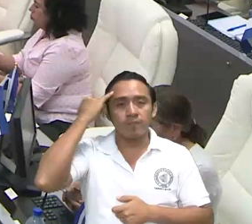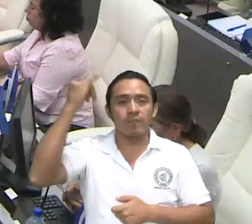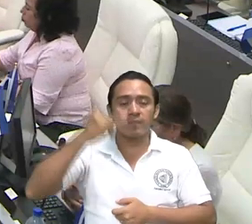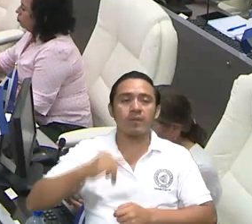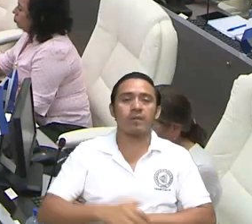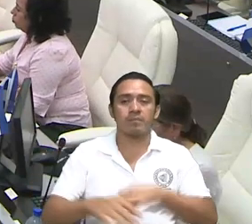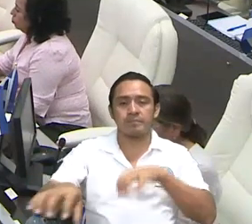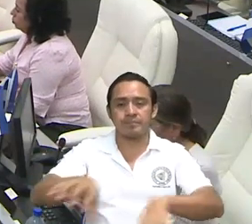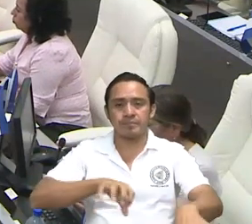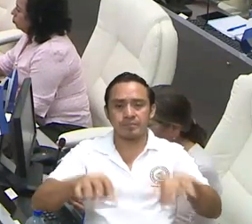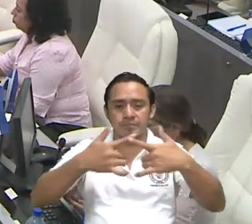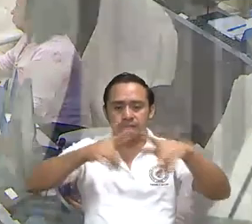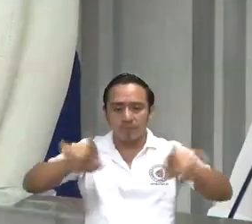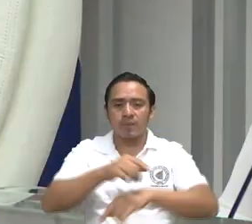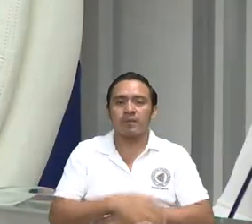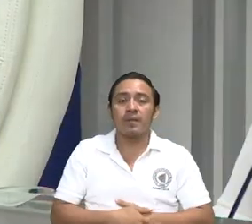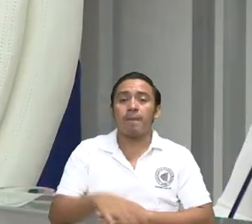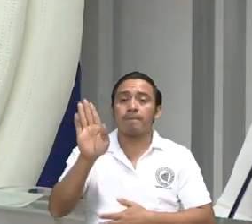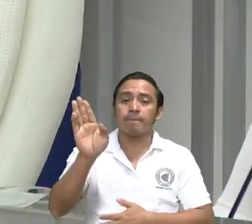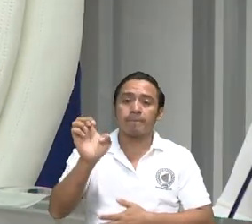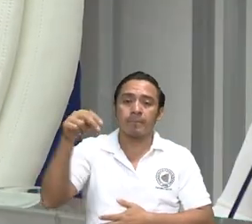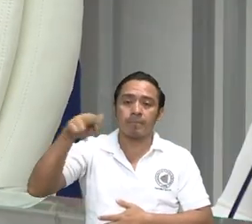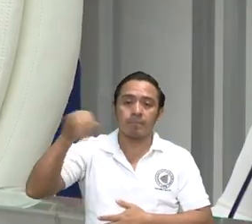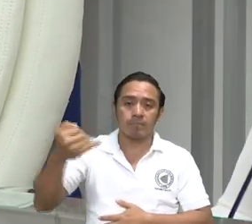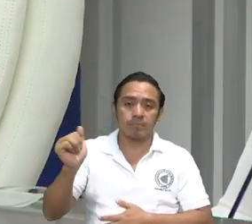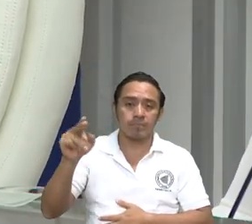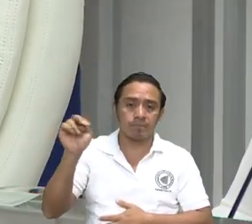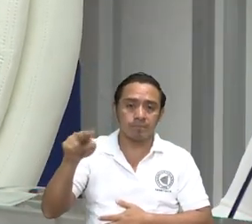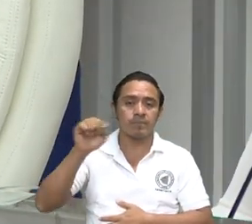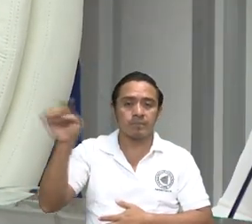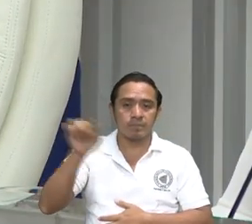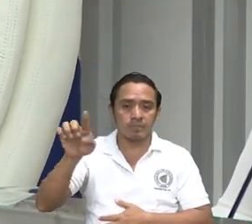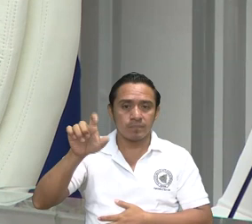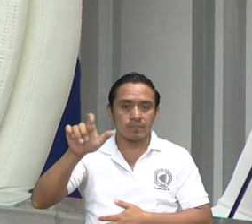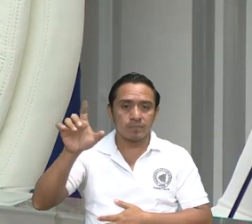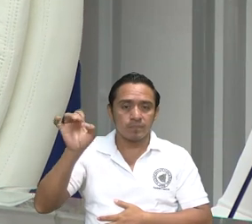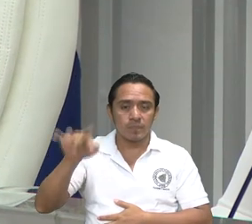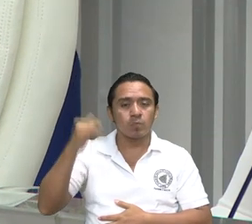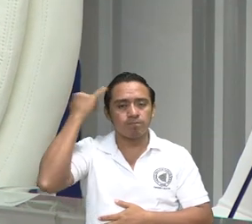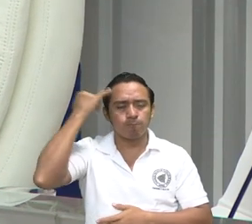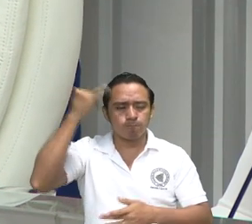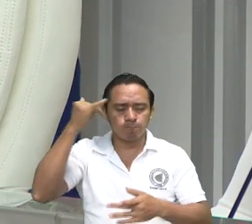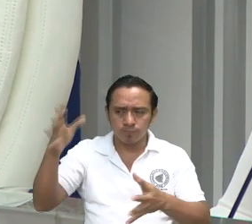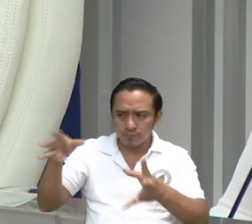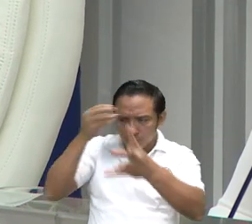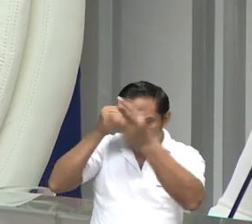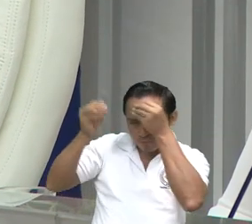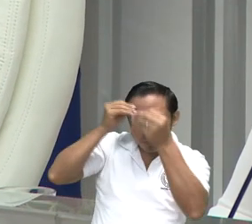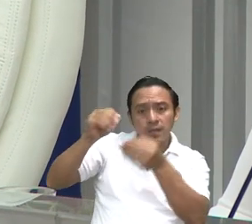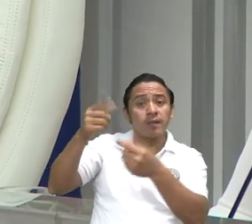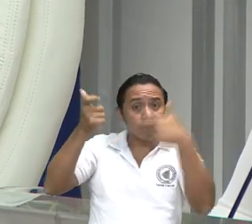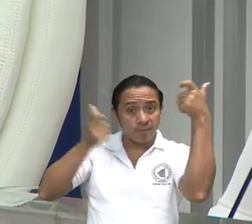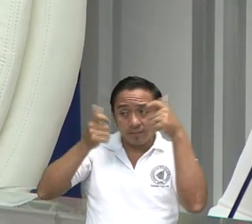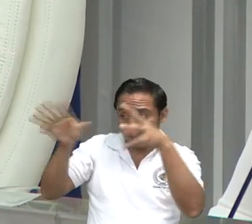actos libertarios de Benjamín Zeledón ayudaron a forjar el pensamiento y los principios del general de hombres y